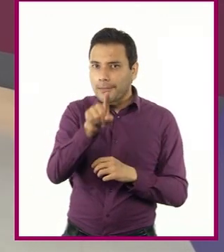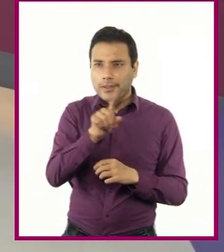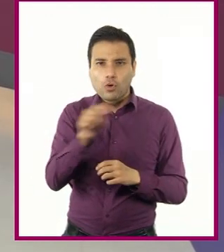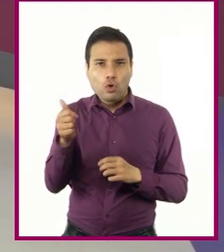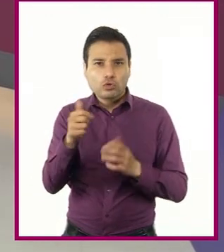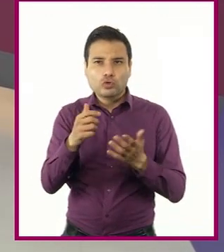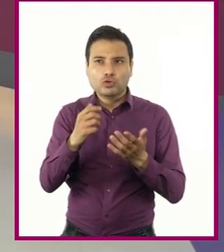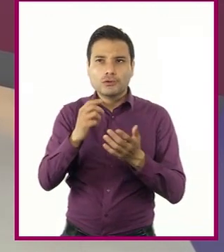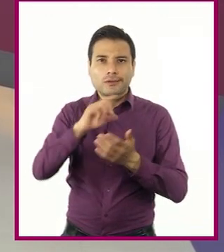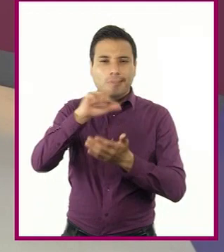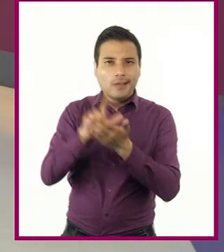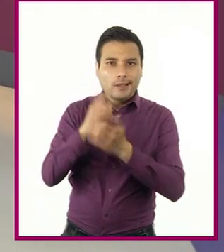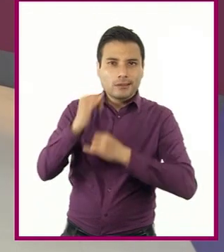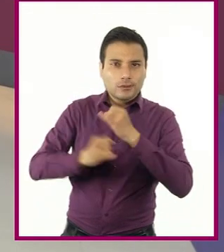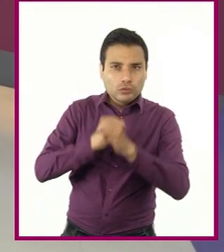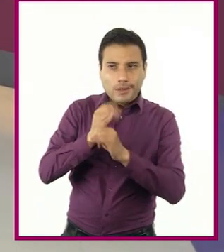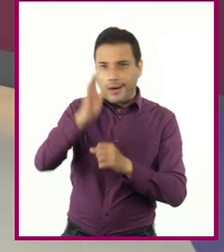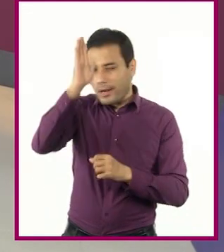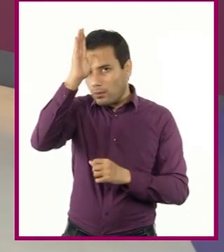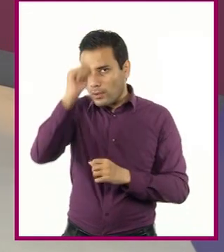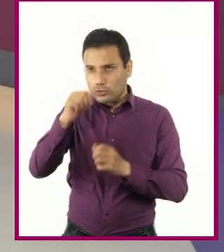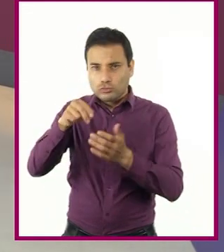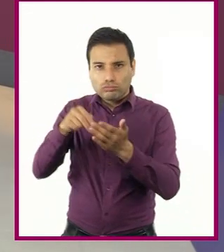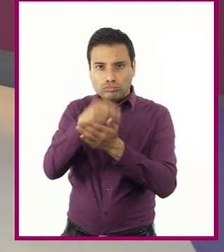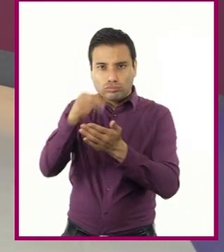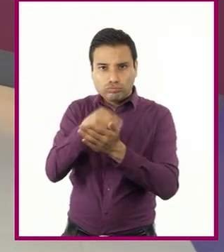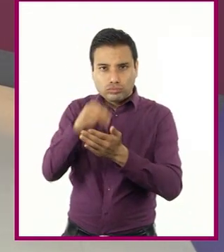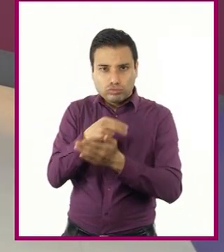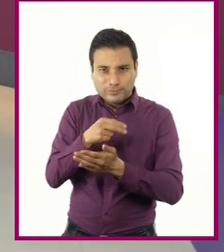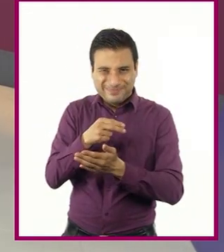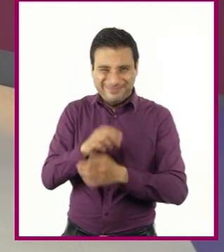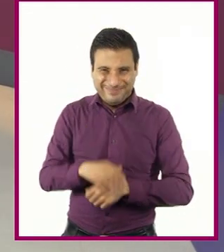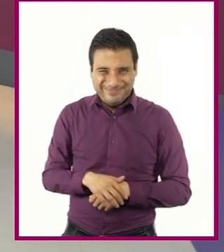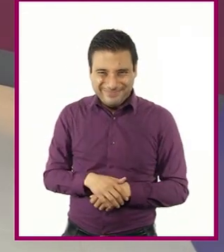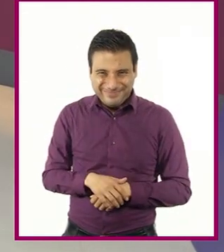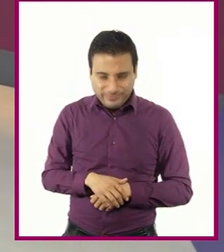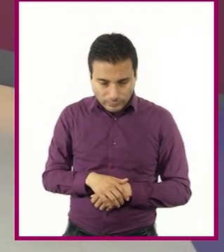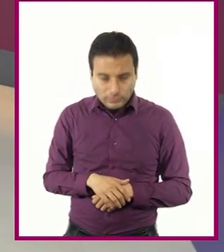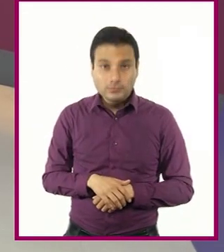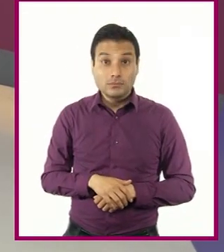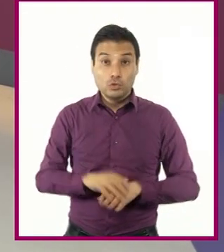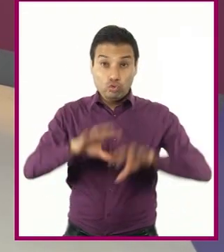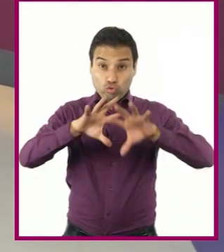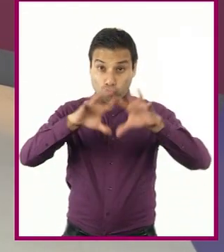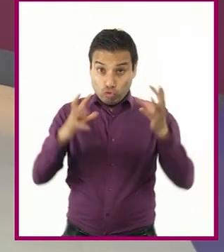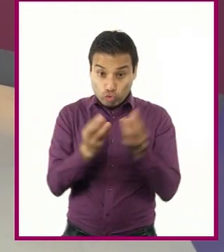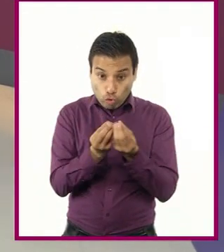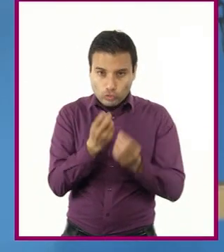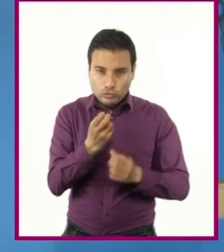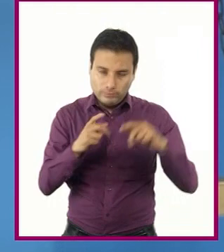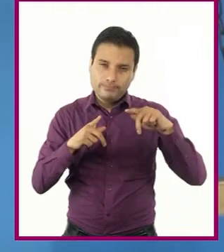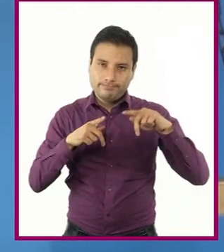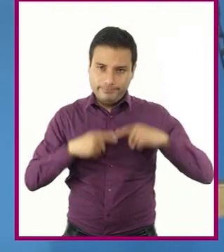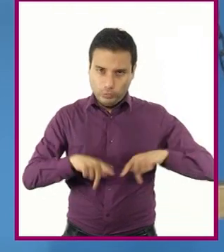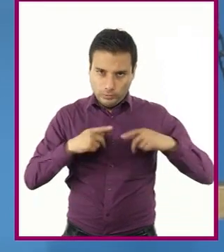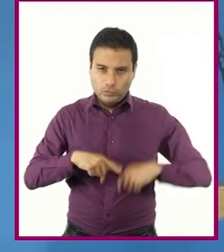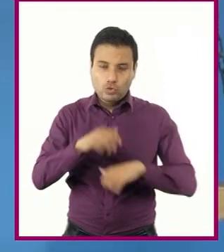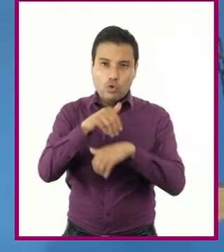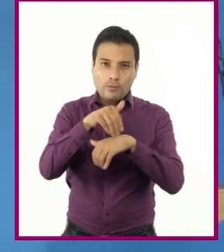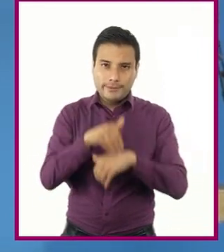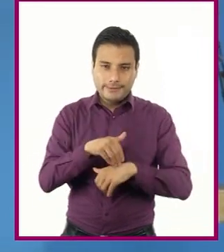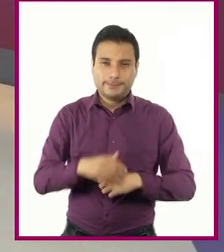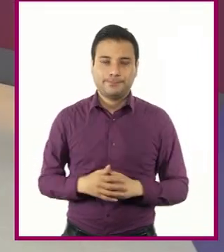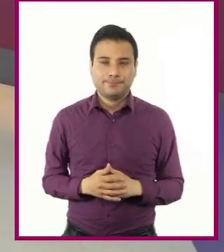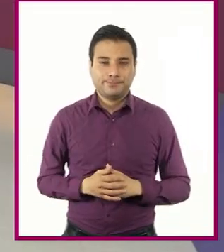tratados internacionales que han sido firmados por el presidente de la República, rigen a la nación. Para reafirmar